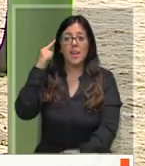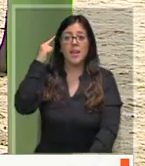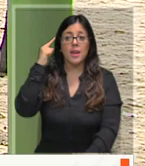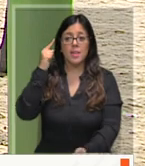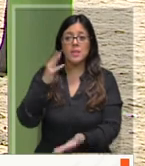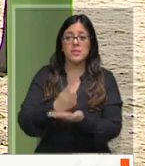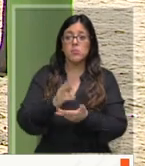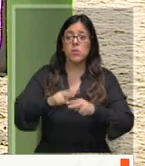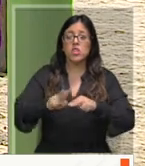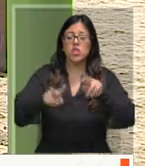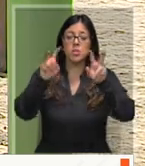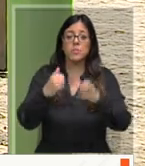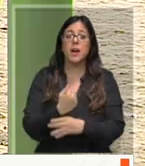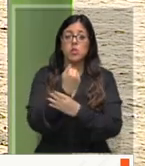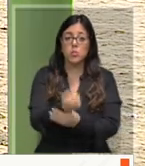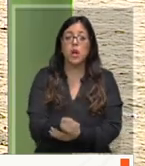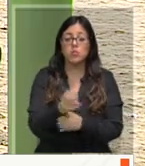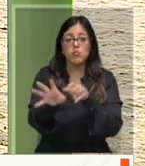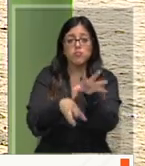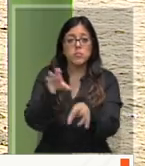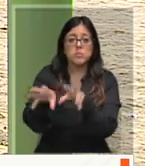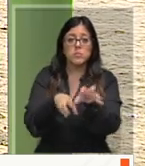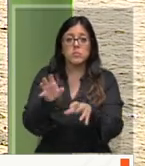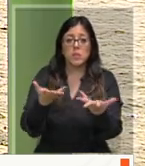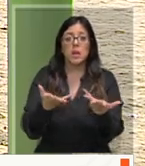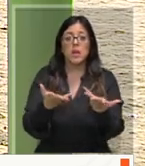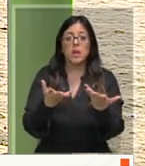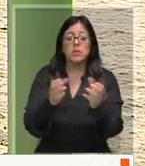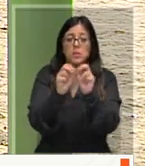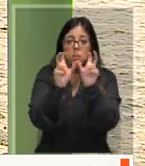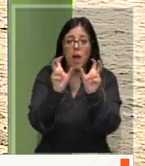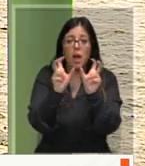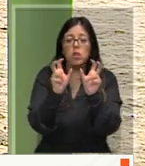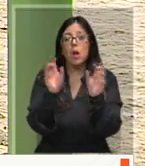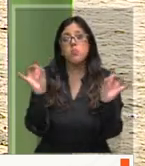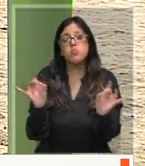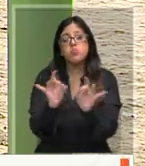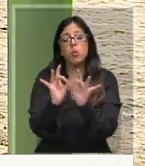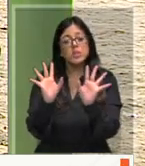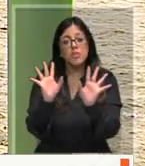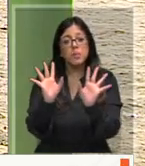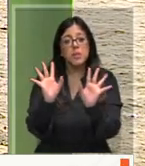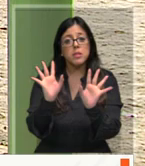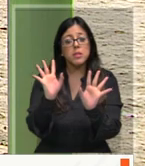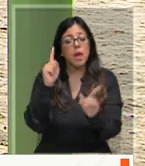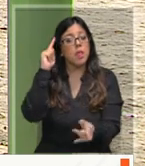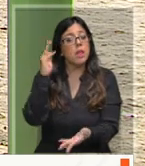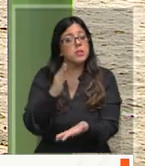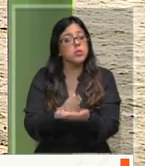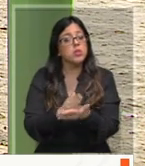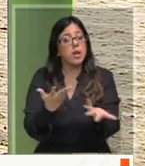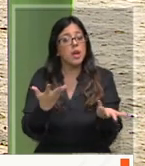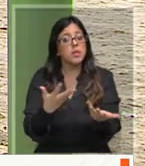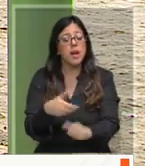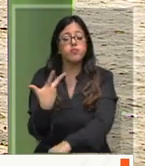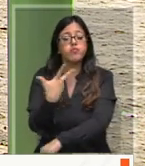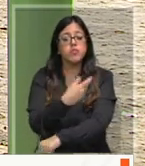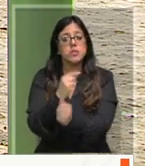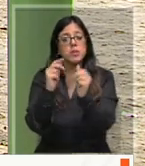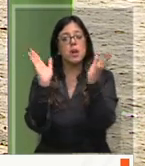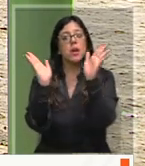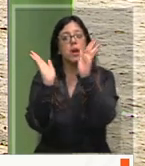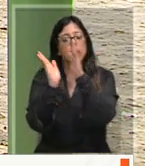la colaboración del animal completamente consciente podríamos haber tomado la opción de haber hecho una sedación profunda y